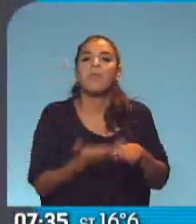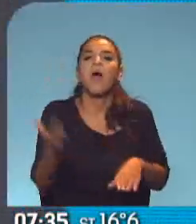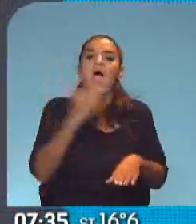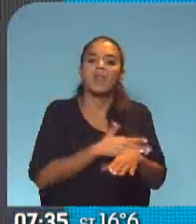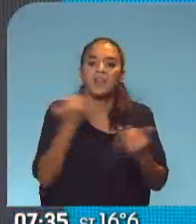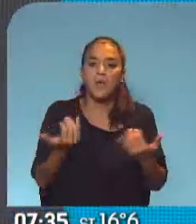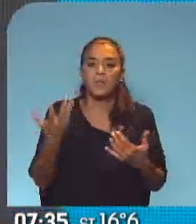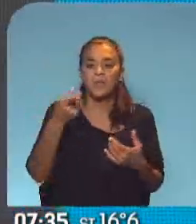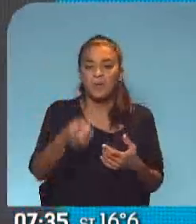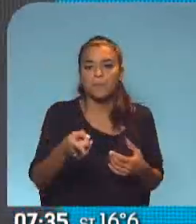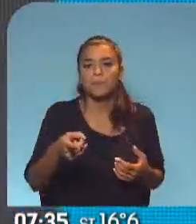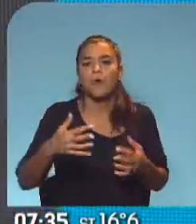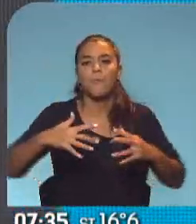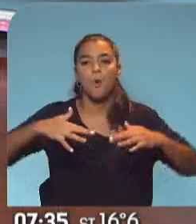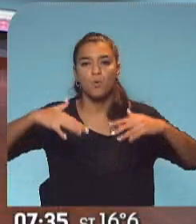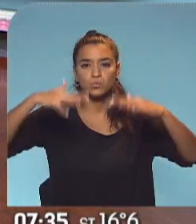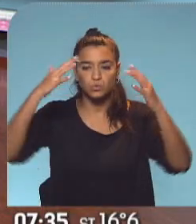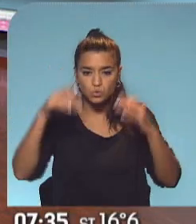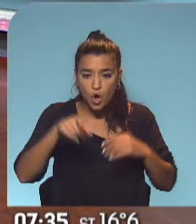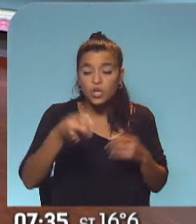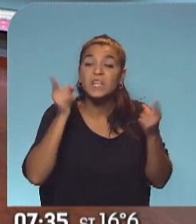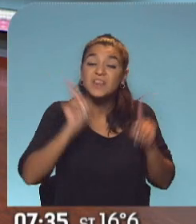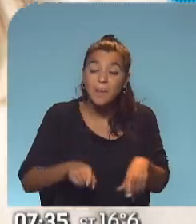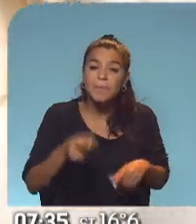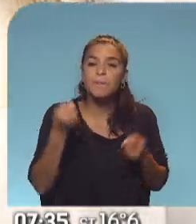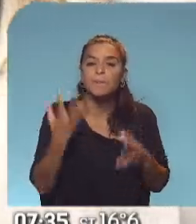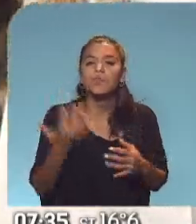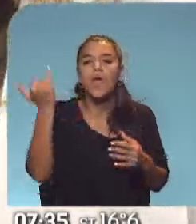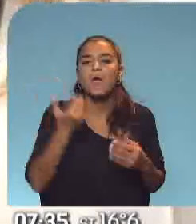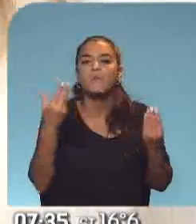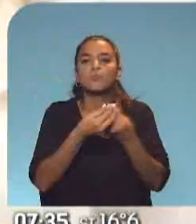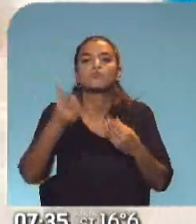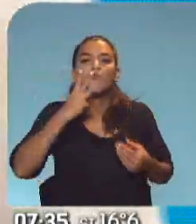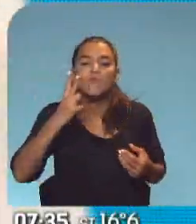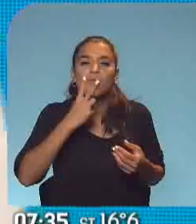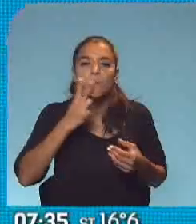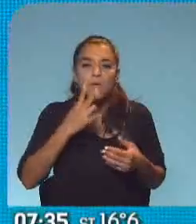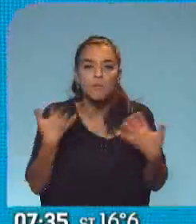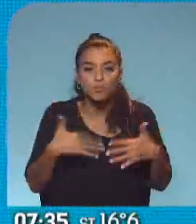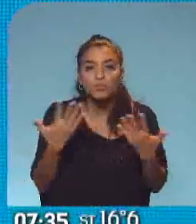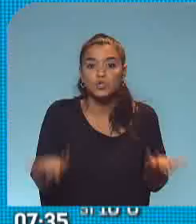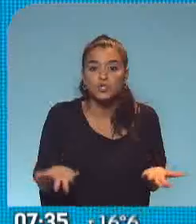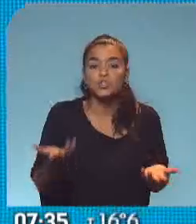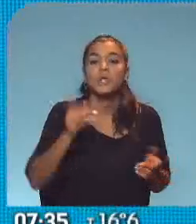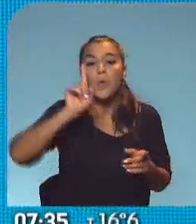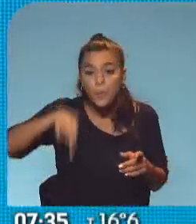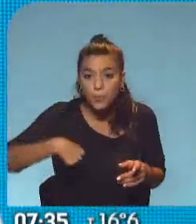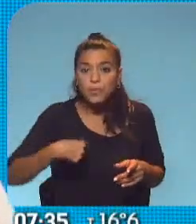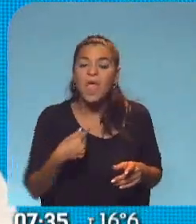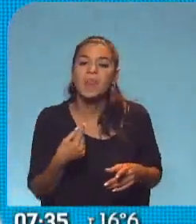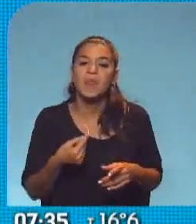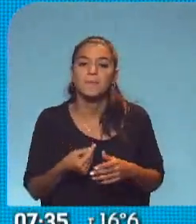preexistente por la polución de la ciudad y además porque existían muchos fumadores. Entonces por eso se produjo